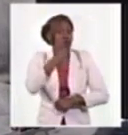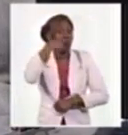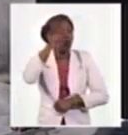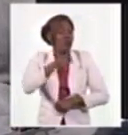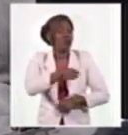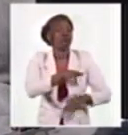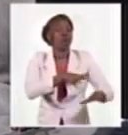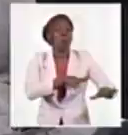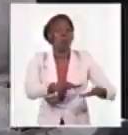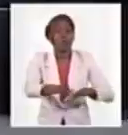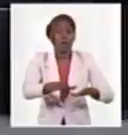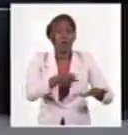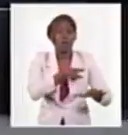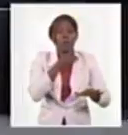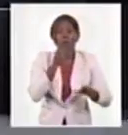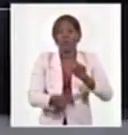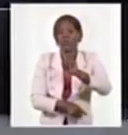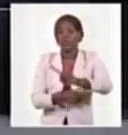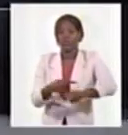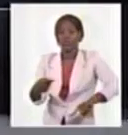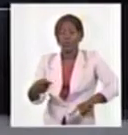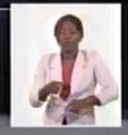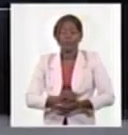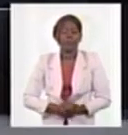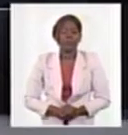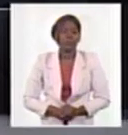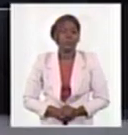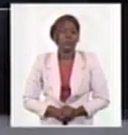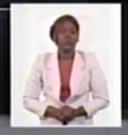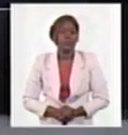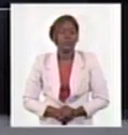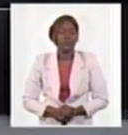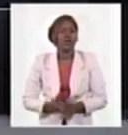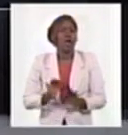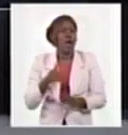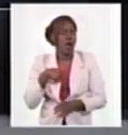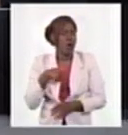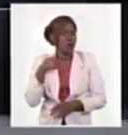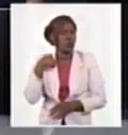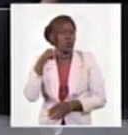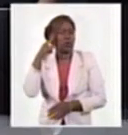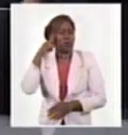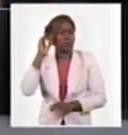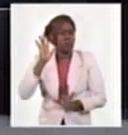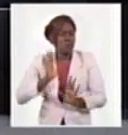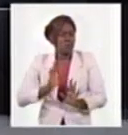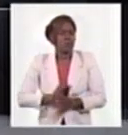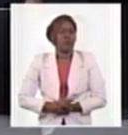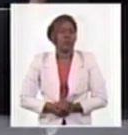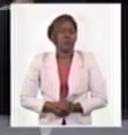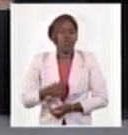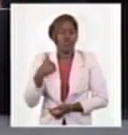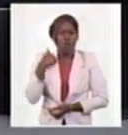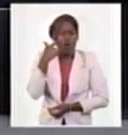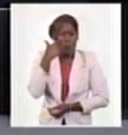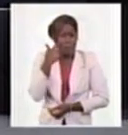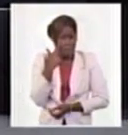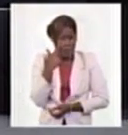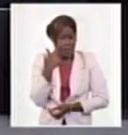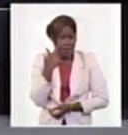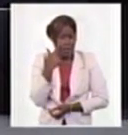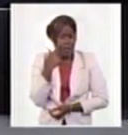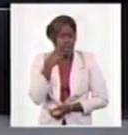algún tiempo más. Ahora, fíjese, también pensando en este año, yo he visto o he notado en las noticias dos